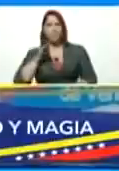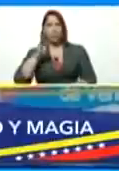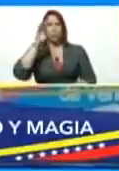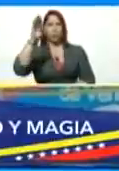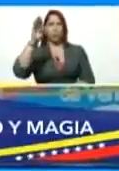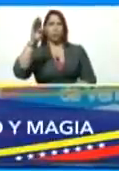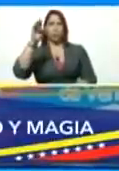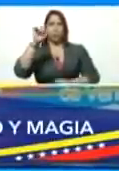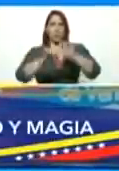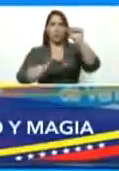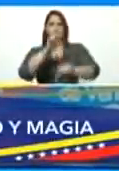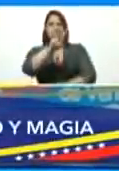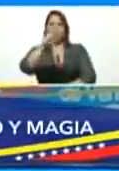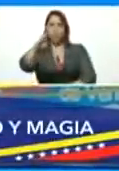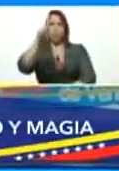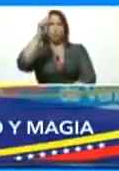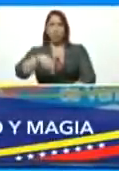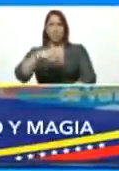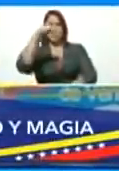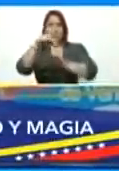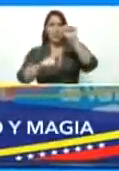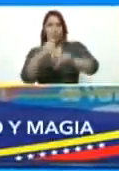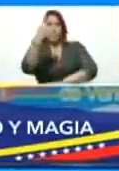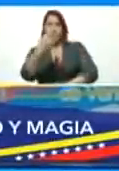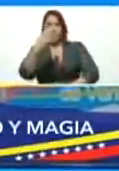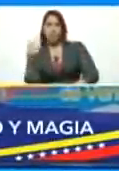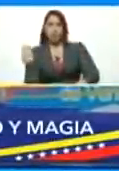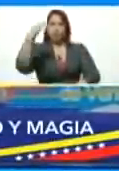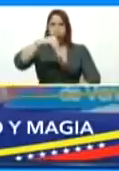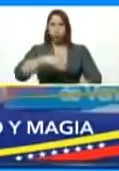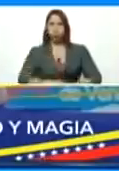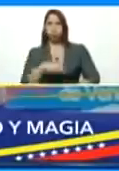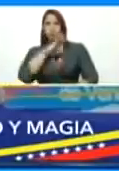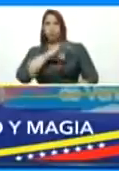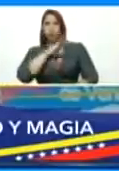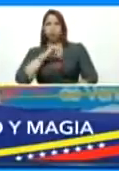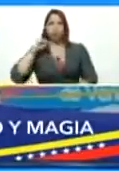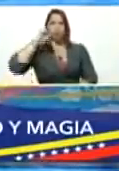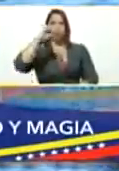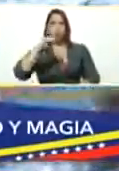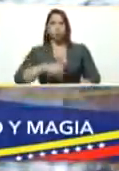siglo 21 y de los siglos por medir el socialismo